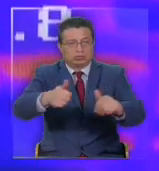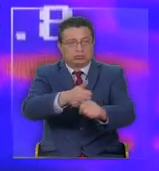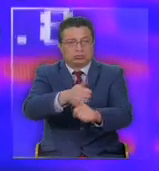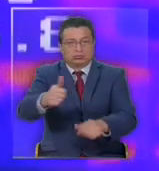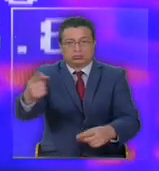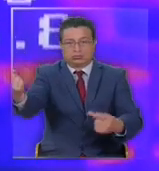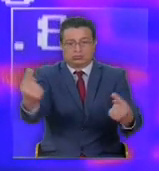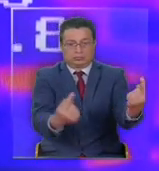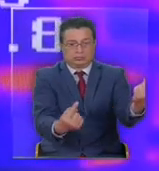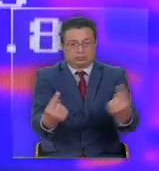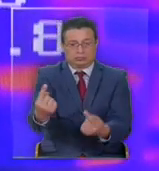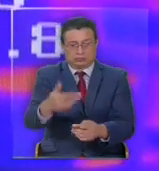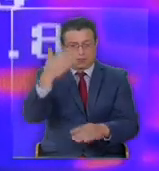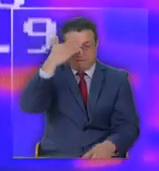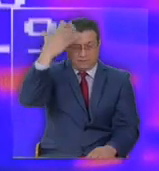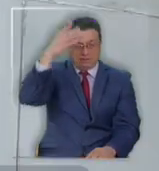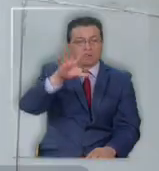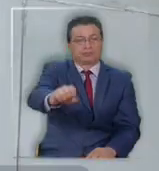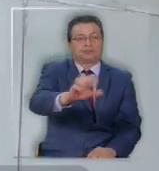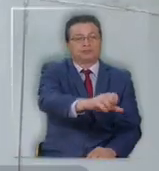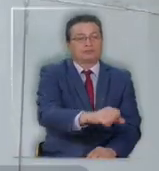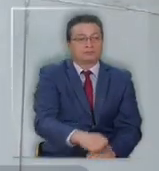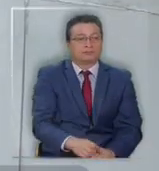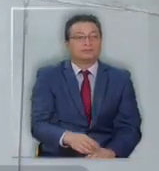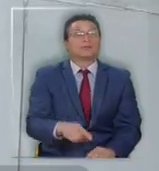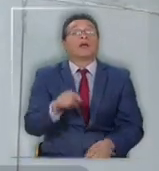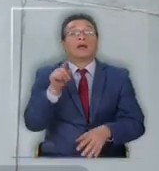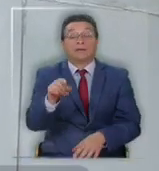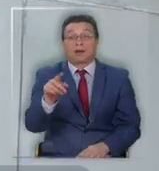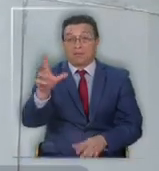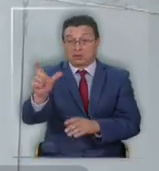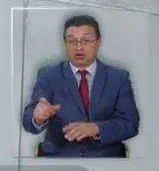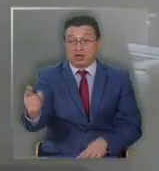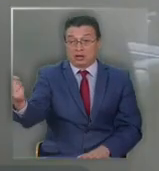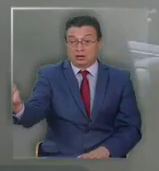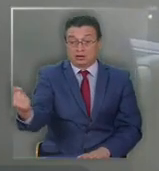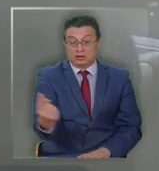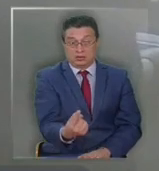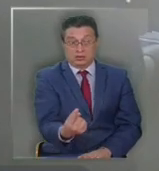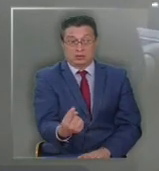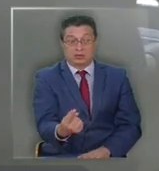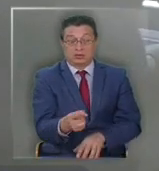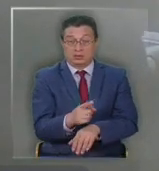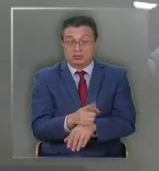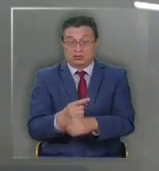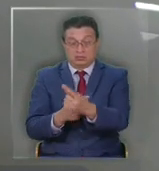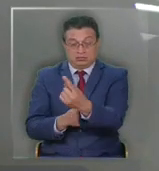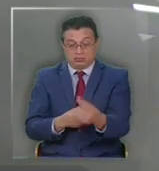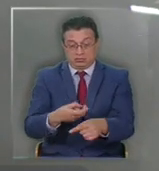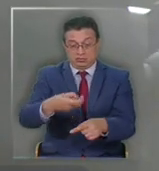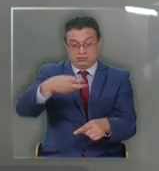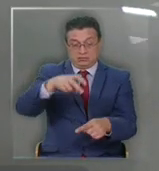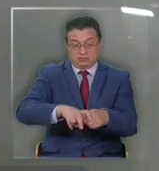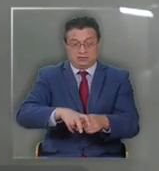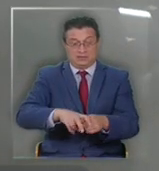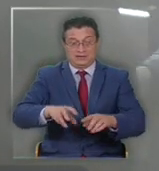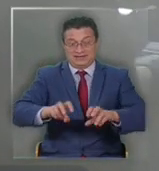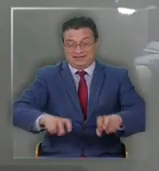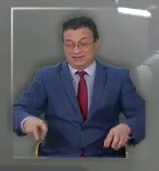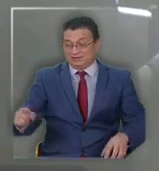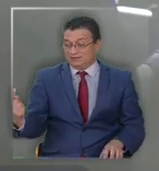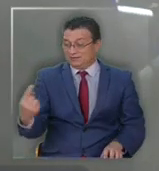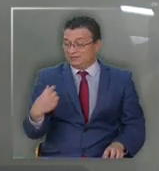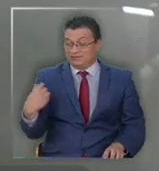distancia pacientes con fiebre. La idea es que el paciente, cuando ingresa, toma asiento en estos sillones que